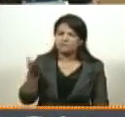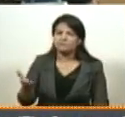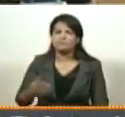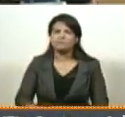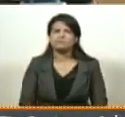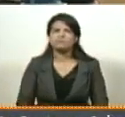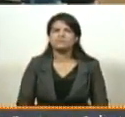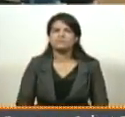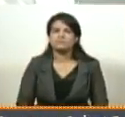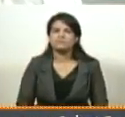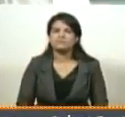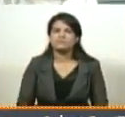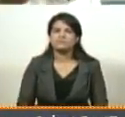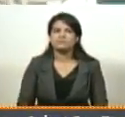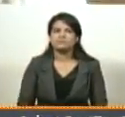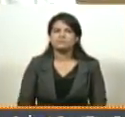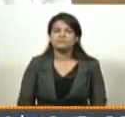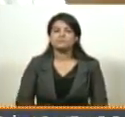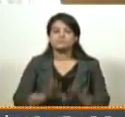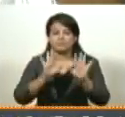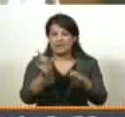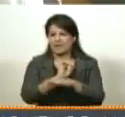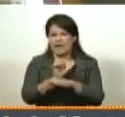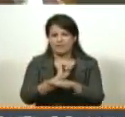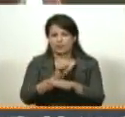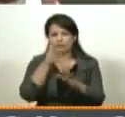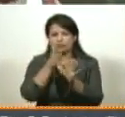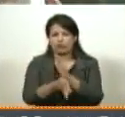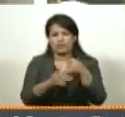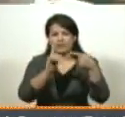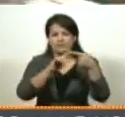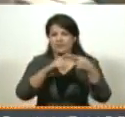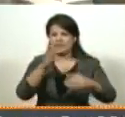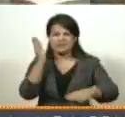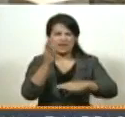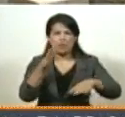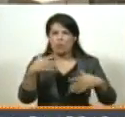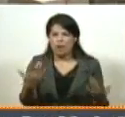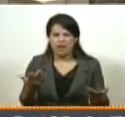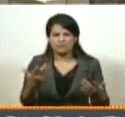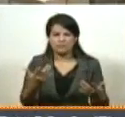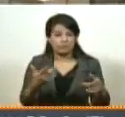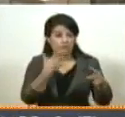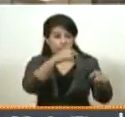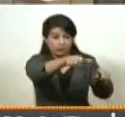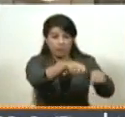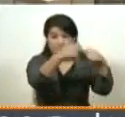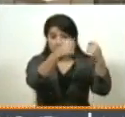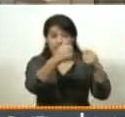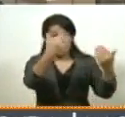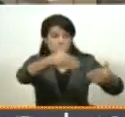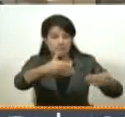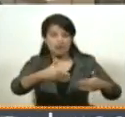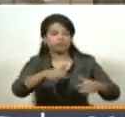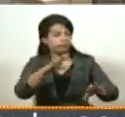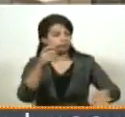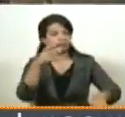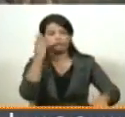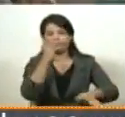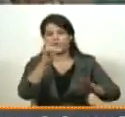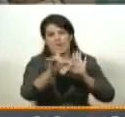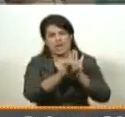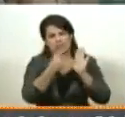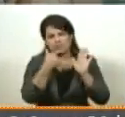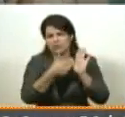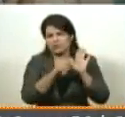respecto. Mira, rápidamente, sobre las sanciones, son las sanciones establecidas en la ley donde